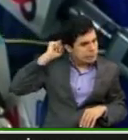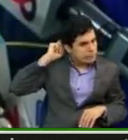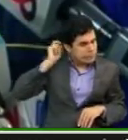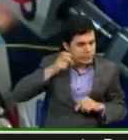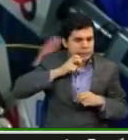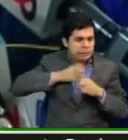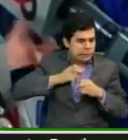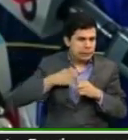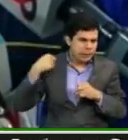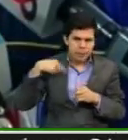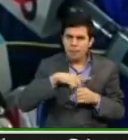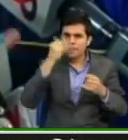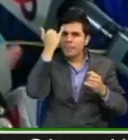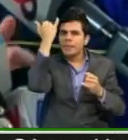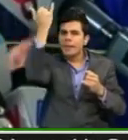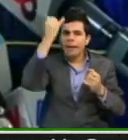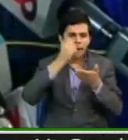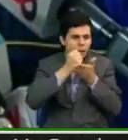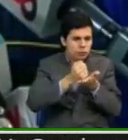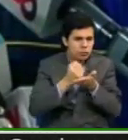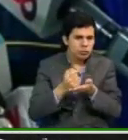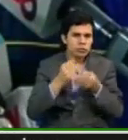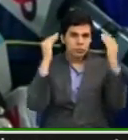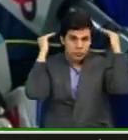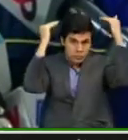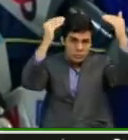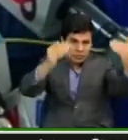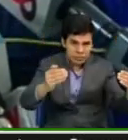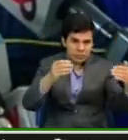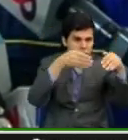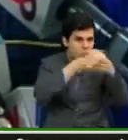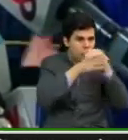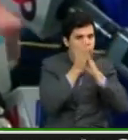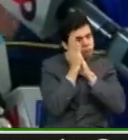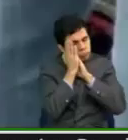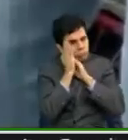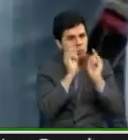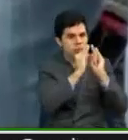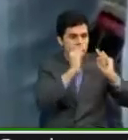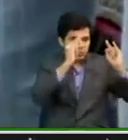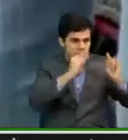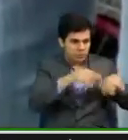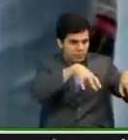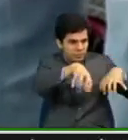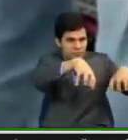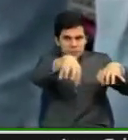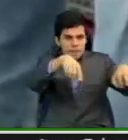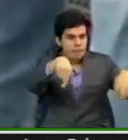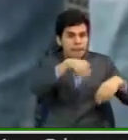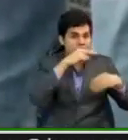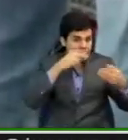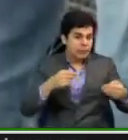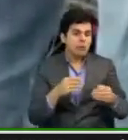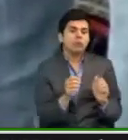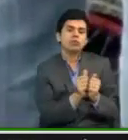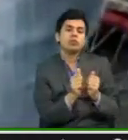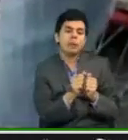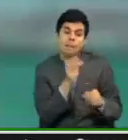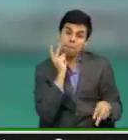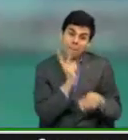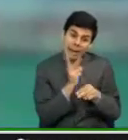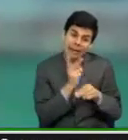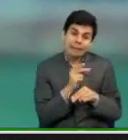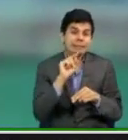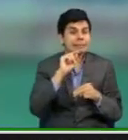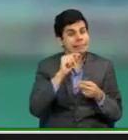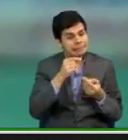Naciones Unidas, en todos los albergues hay peligros para los niños y niñas y estamos tomando todas las precauciones necesarias para que no